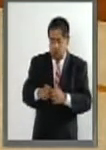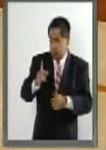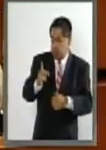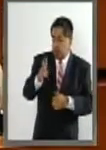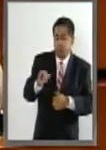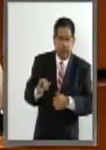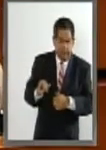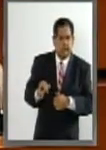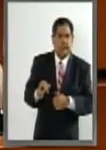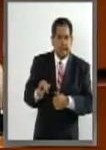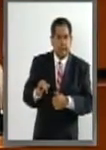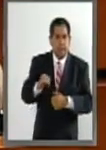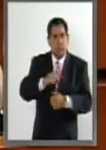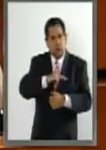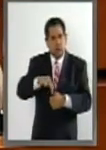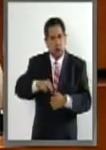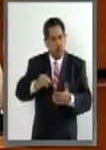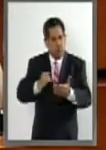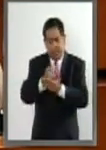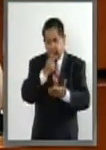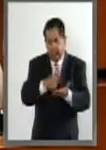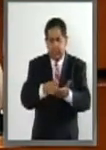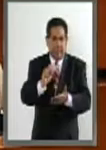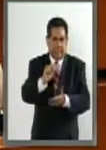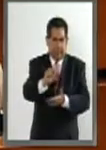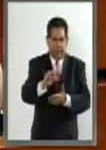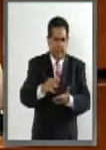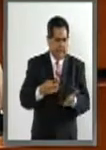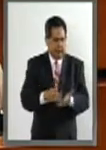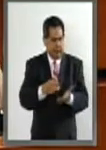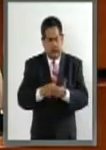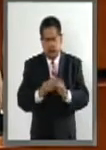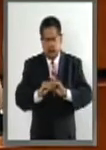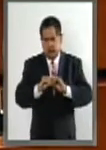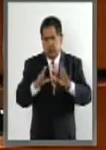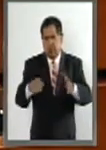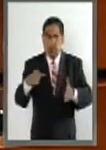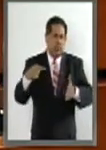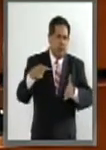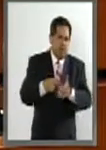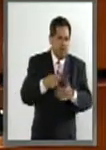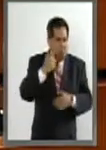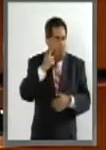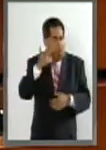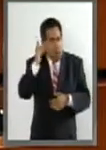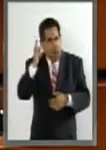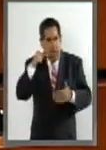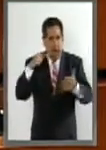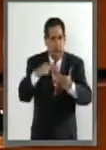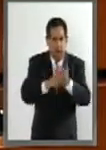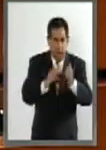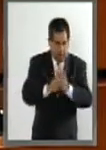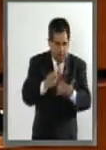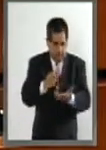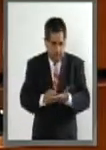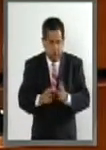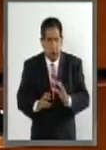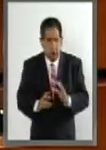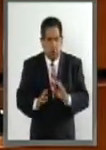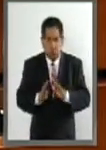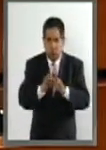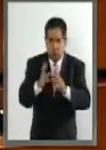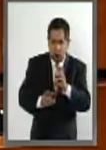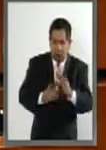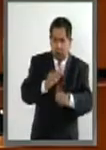PRI estamos a favor del presente dictamen, esperando con ello